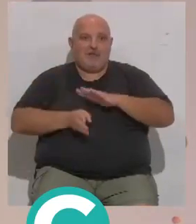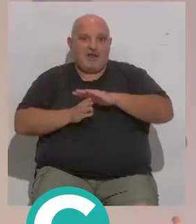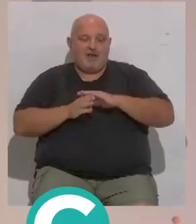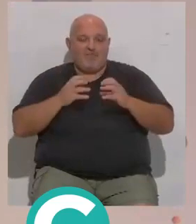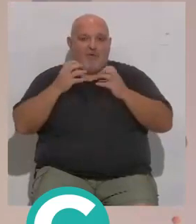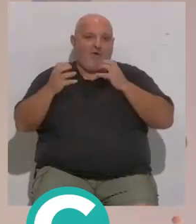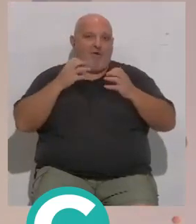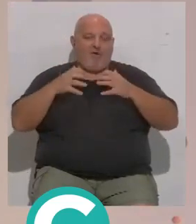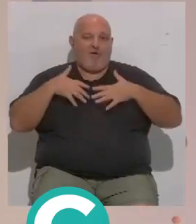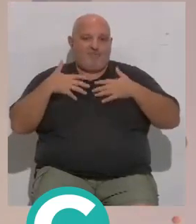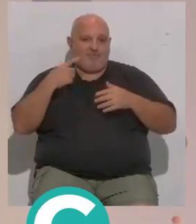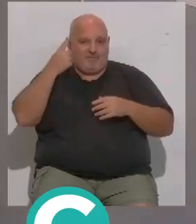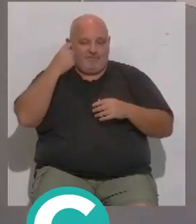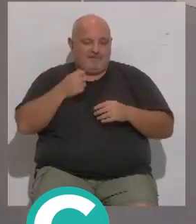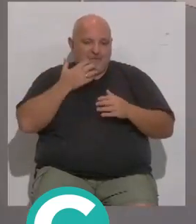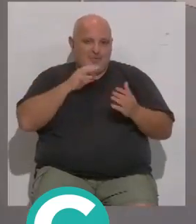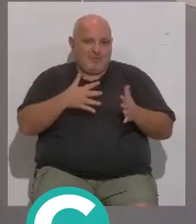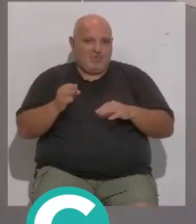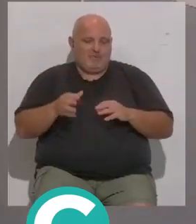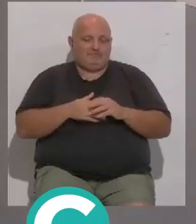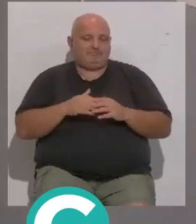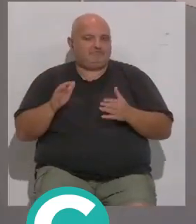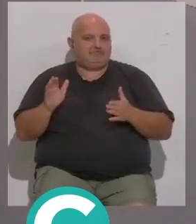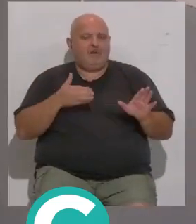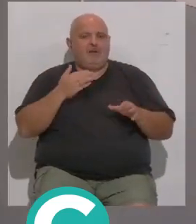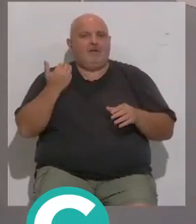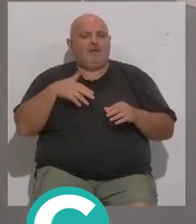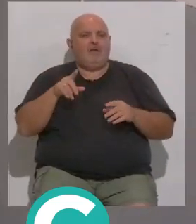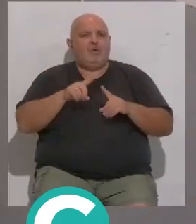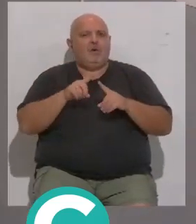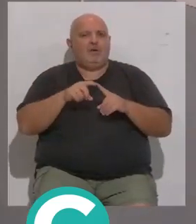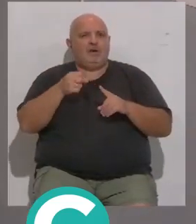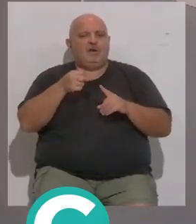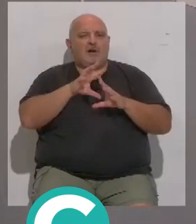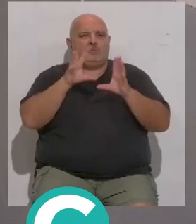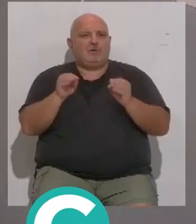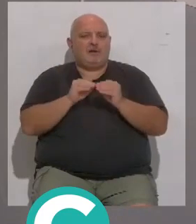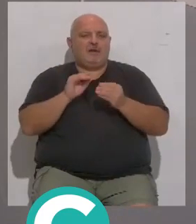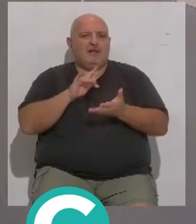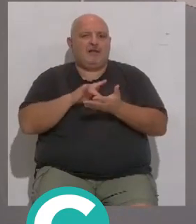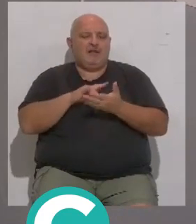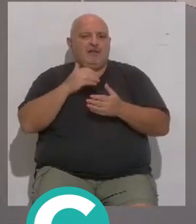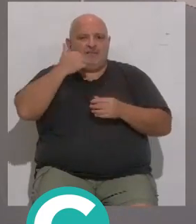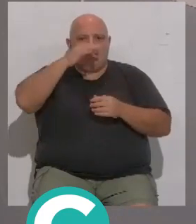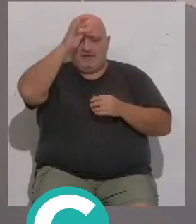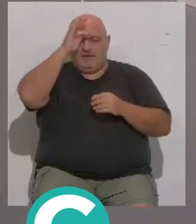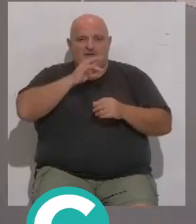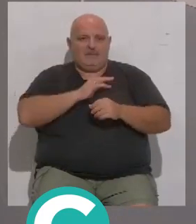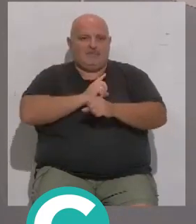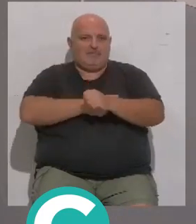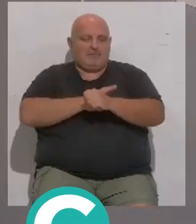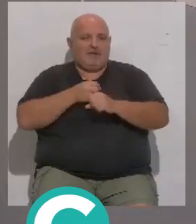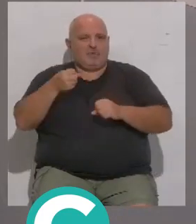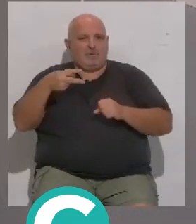tal. Así es. Bueno, estuvimos ayer ya sacando un resumen de todo lo que sucedía el fin de semana deportivo con